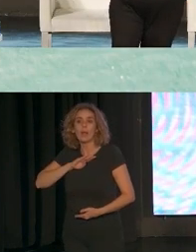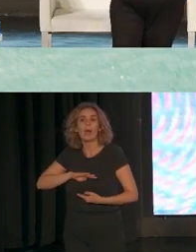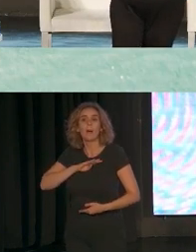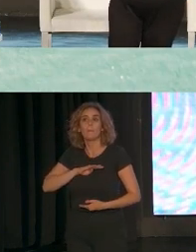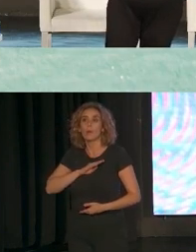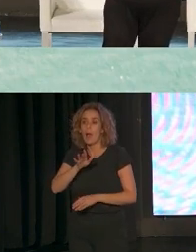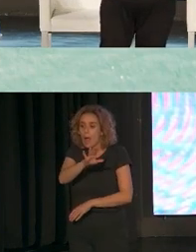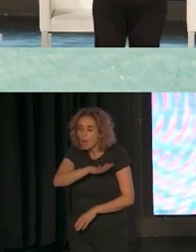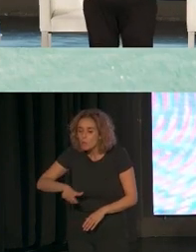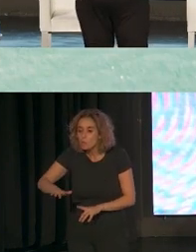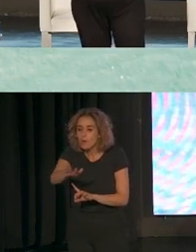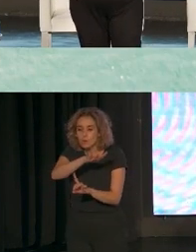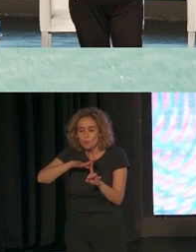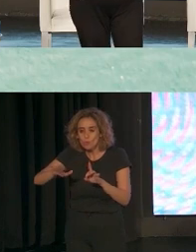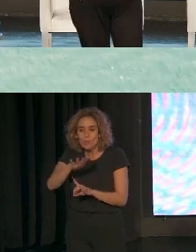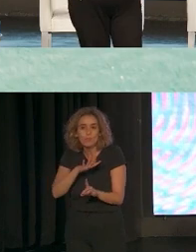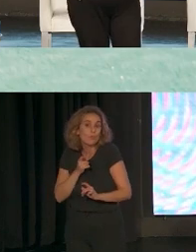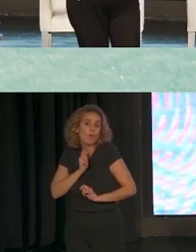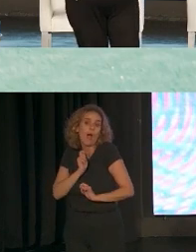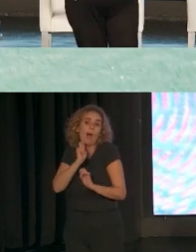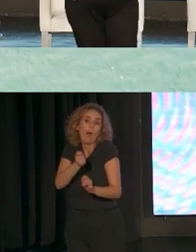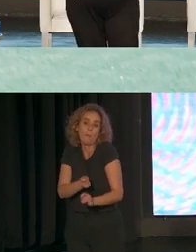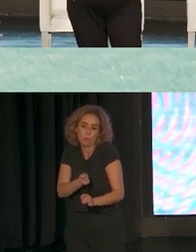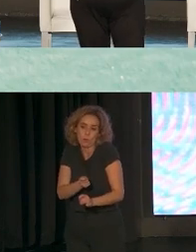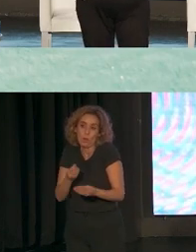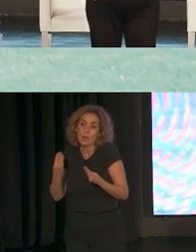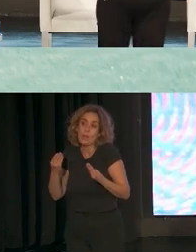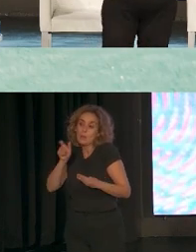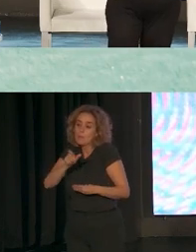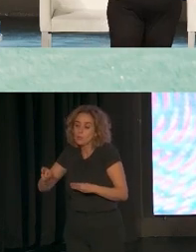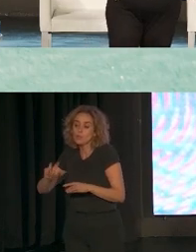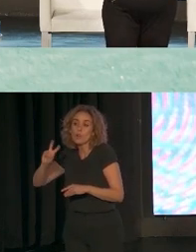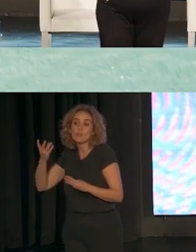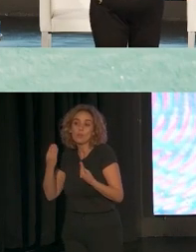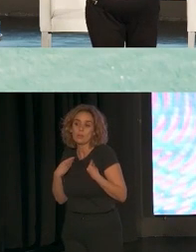su ardio y a su entorno Y bueno pues a la vida de otras